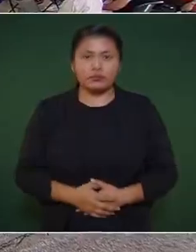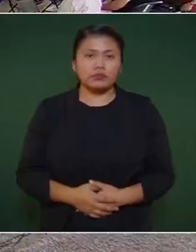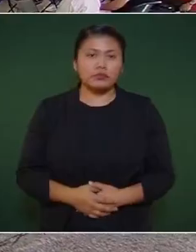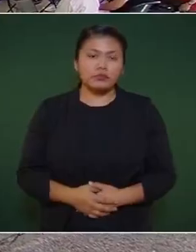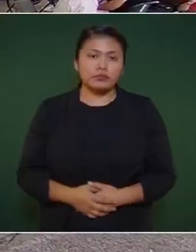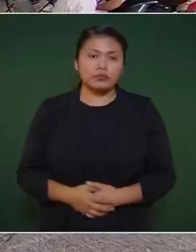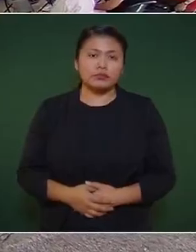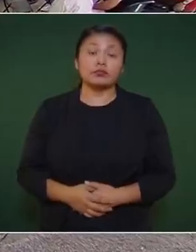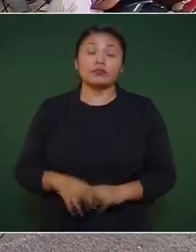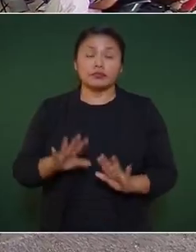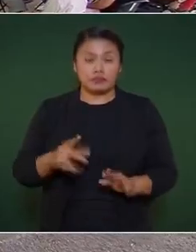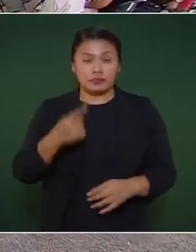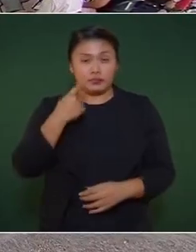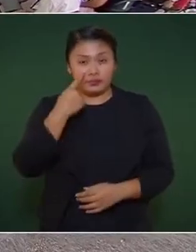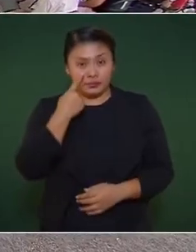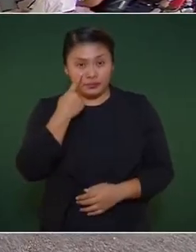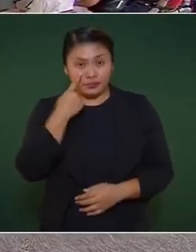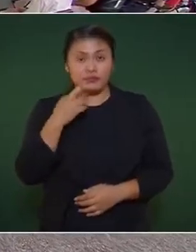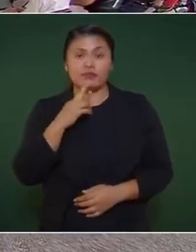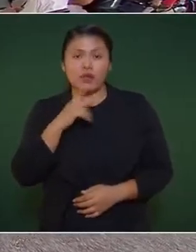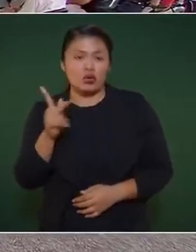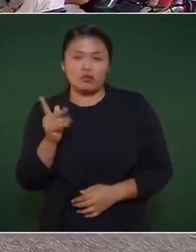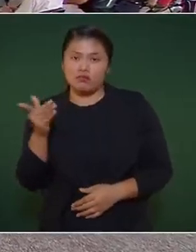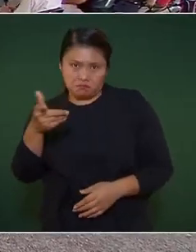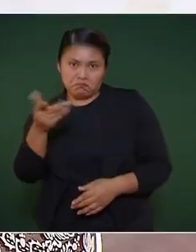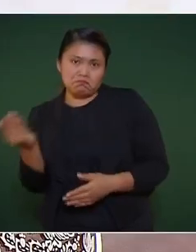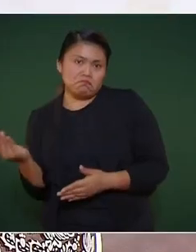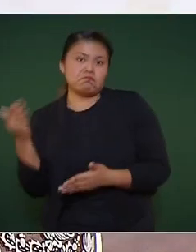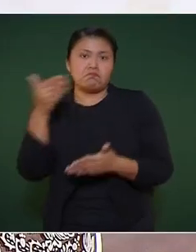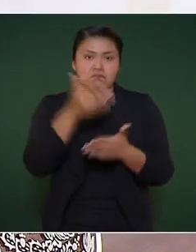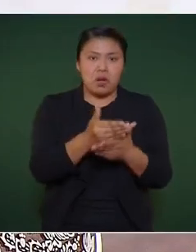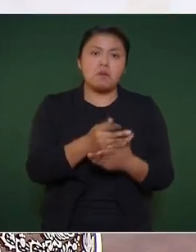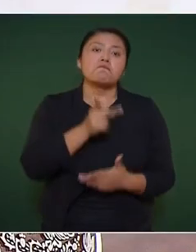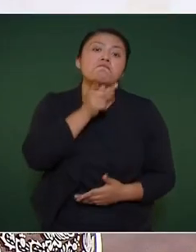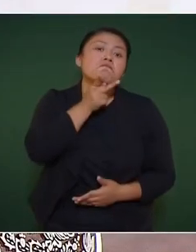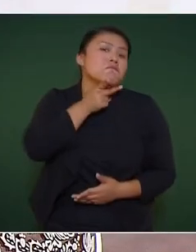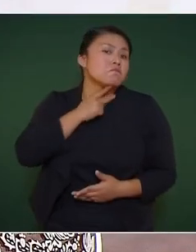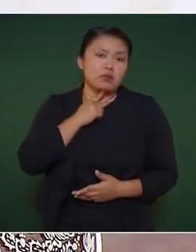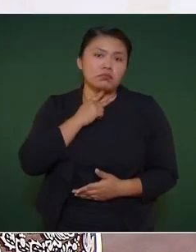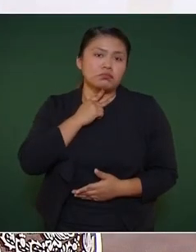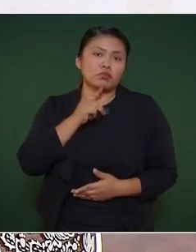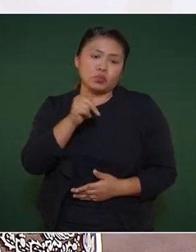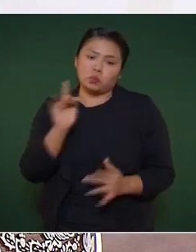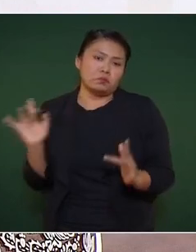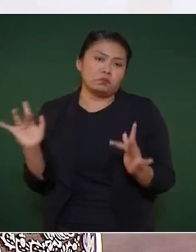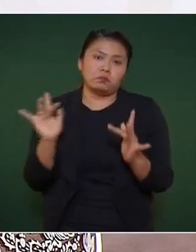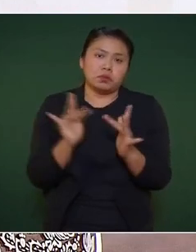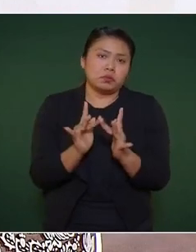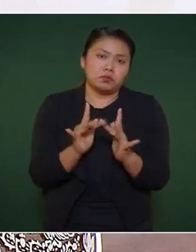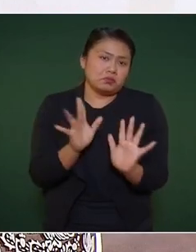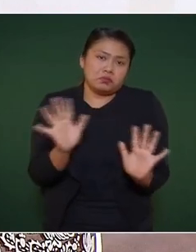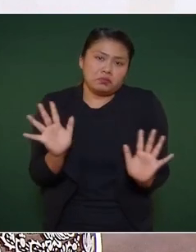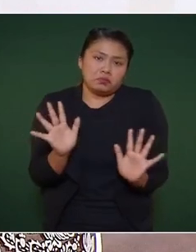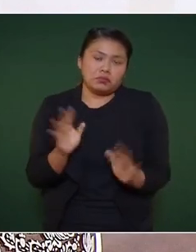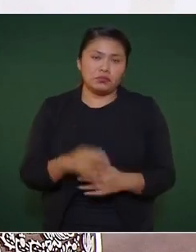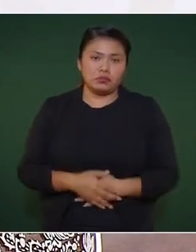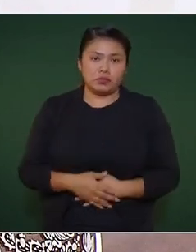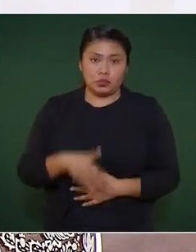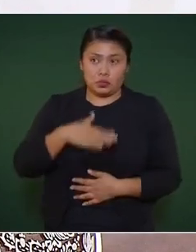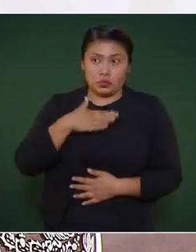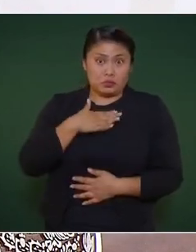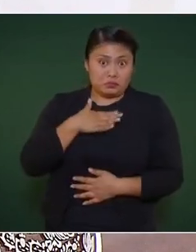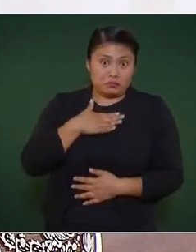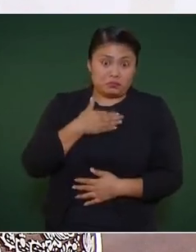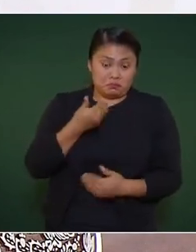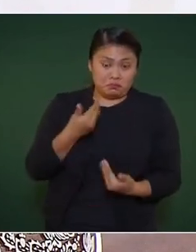que acudan a Pemex de manera directa. Yo no